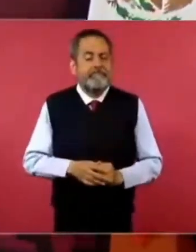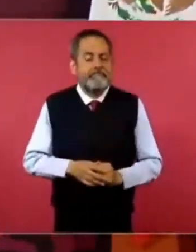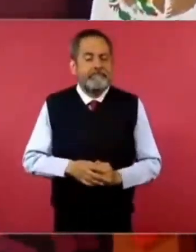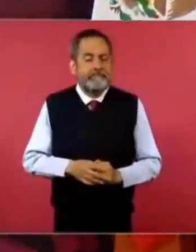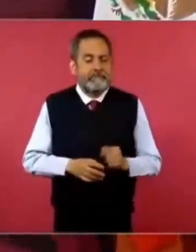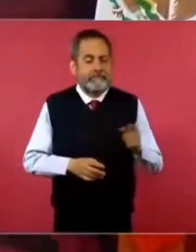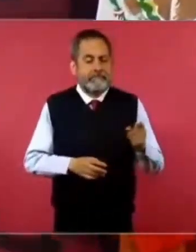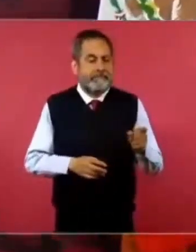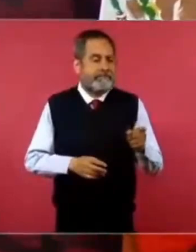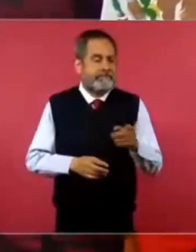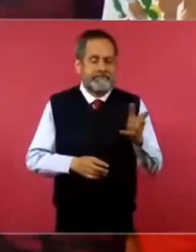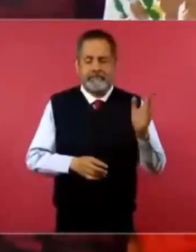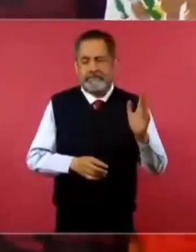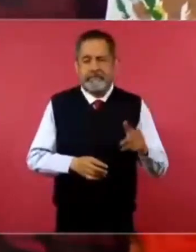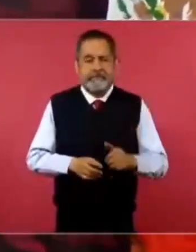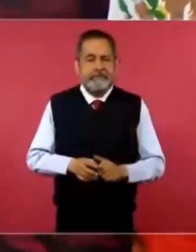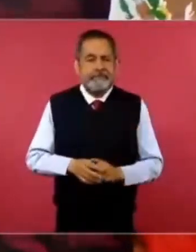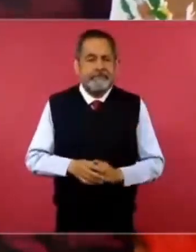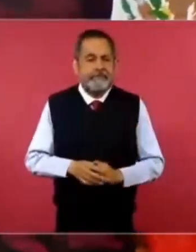hacían